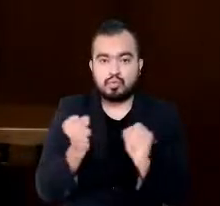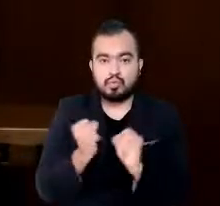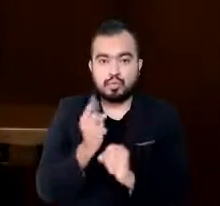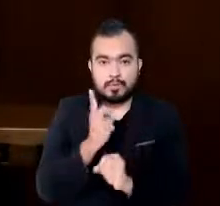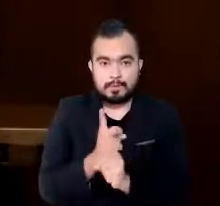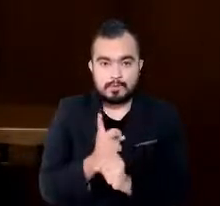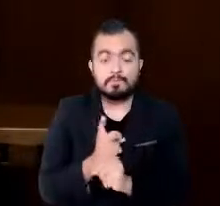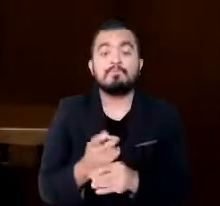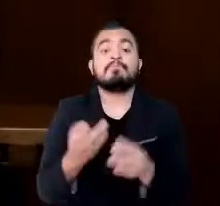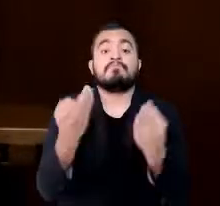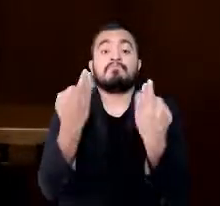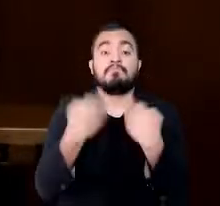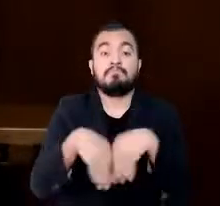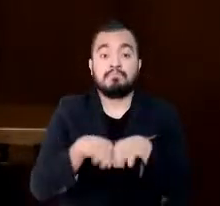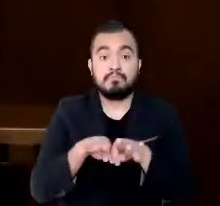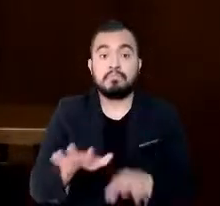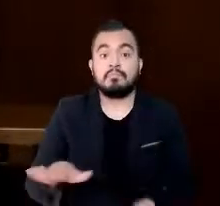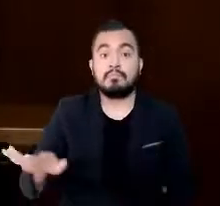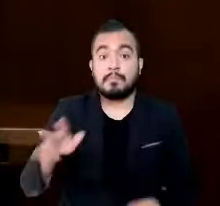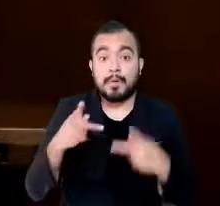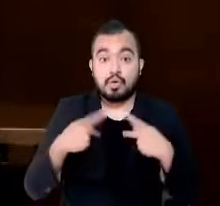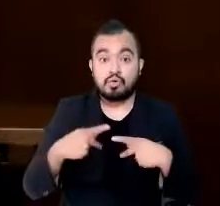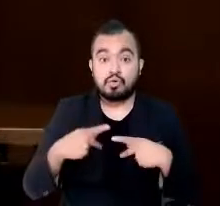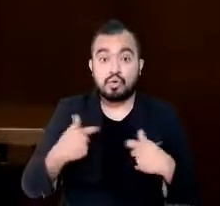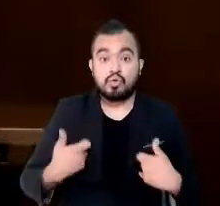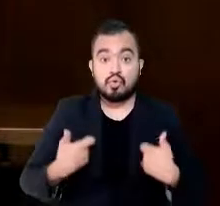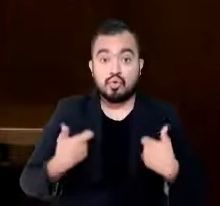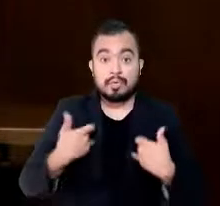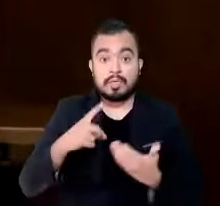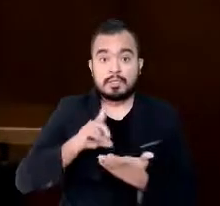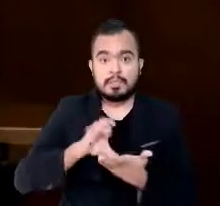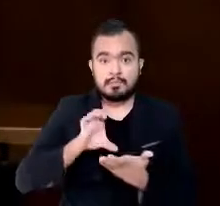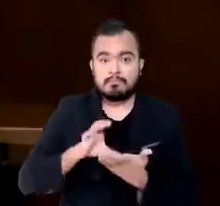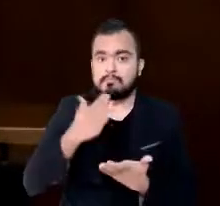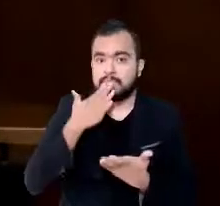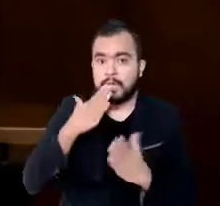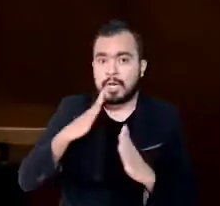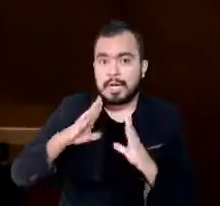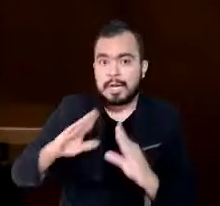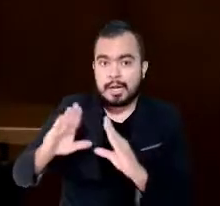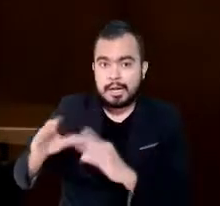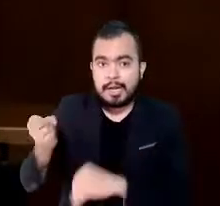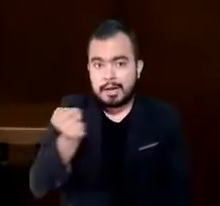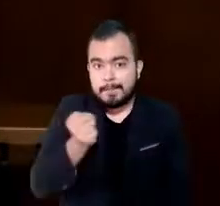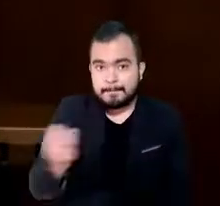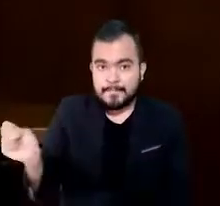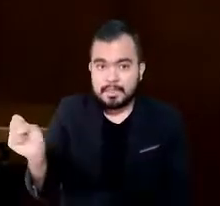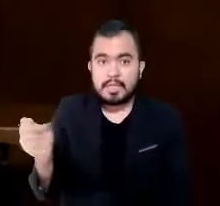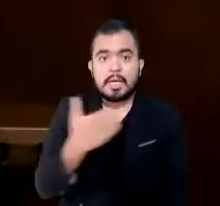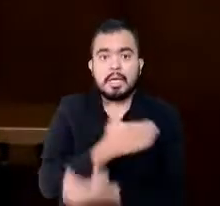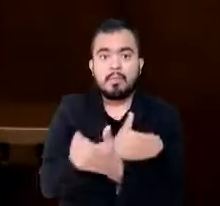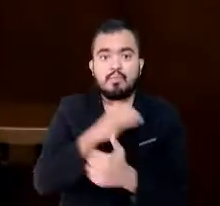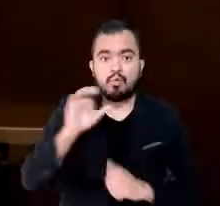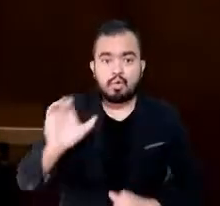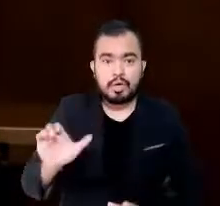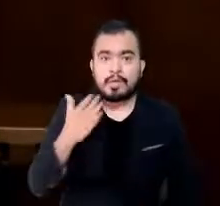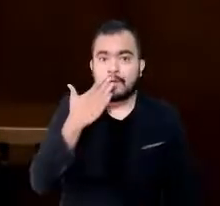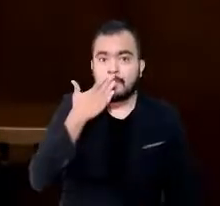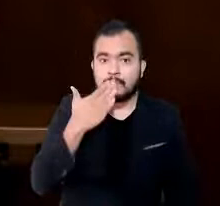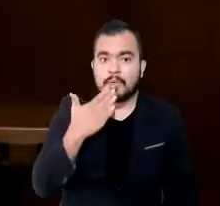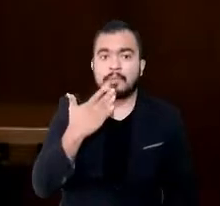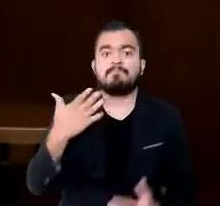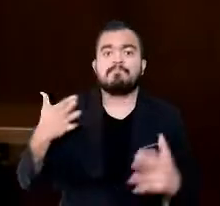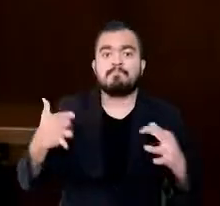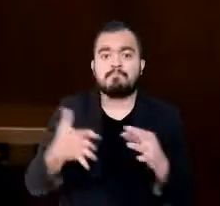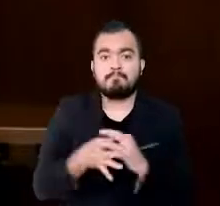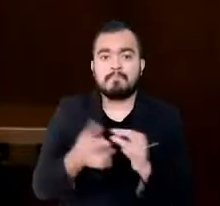las personas jóvenes con discapacidad estén debidamente capacitadas y empoderadas, propiciando corresponsabilidades entre los